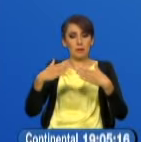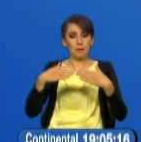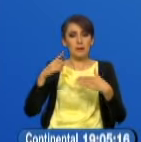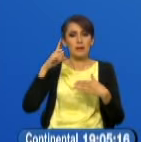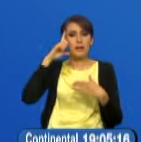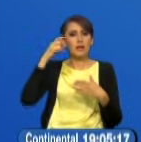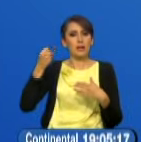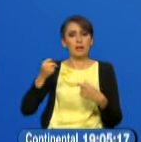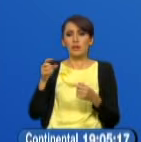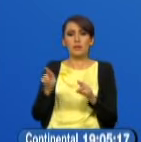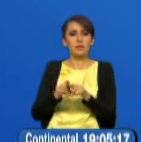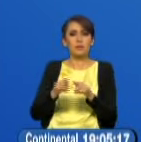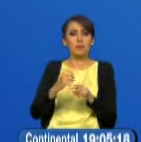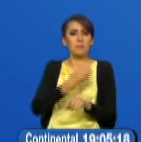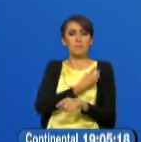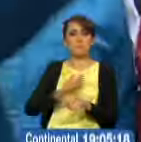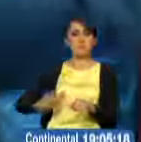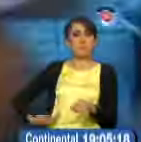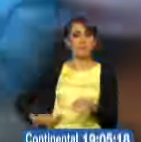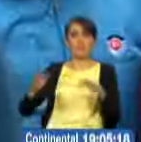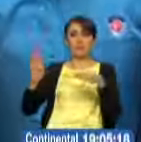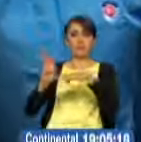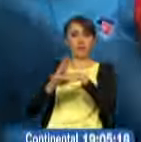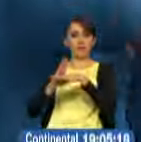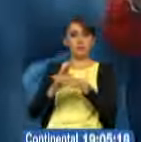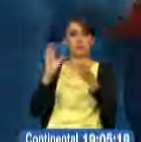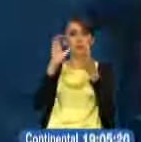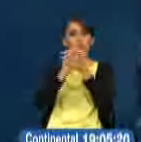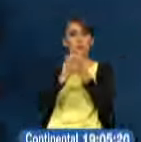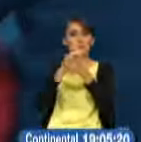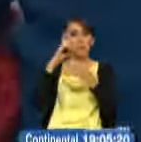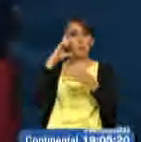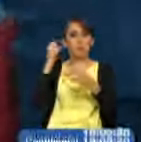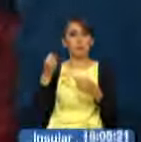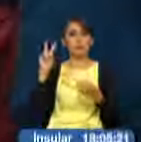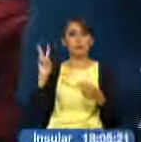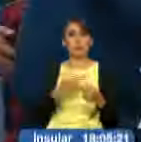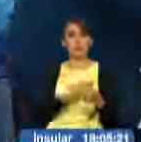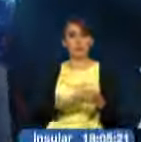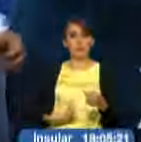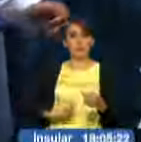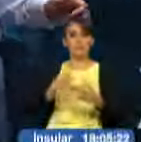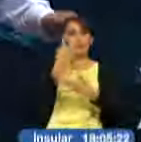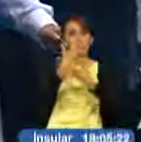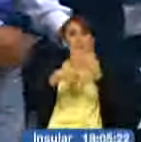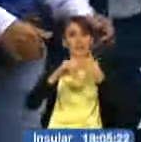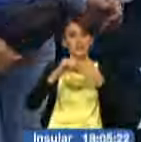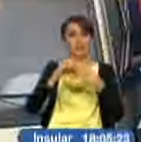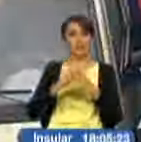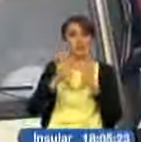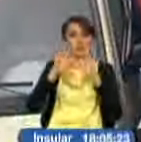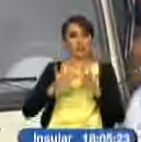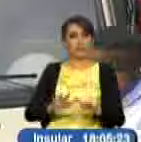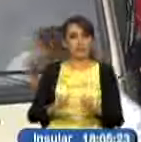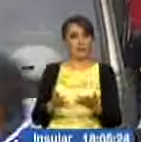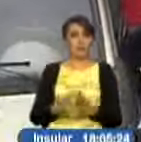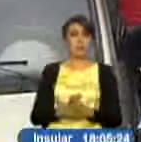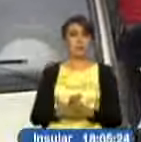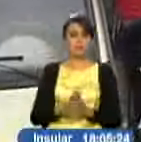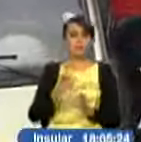como presidente de Banisi Holding S.A., su esposa figura como vicepresidenta y su hijo como secretario tesorero. En